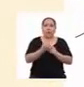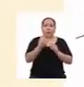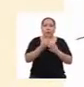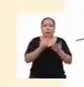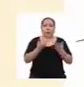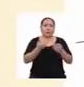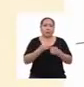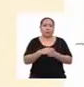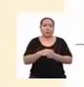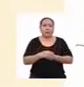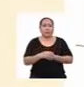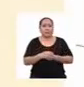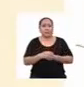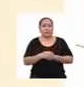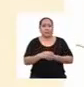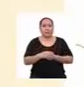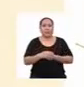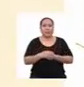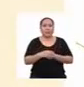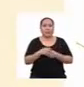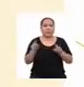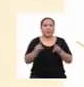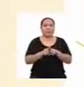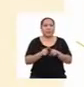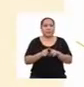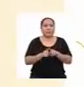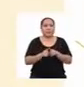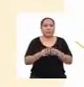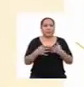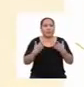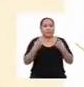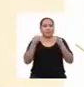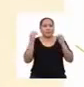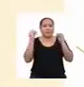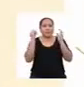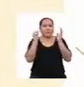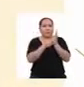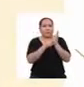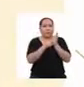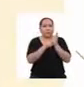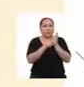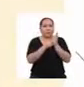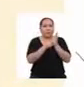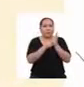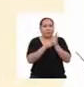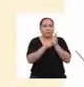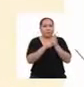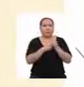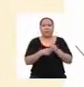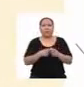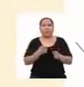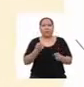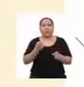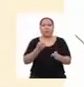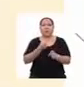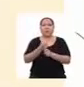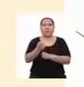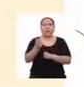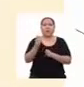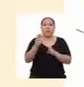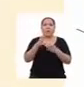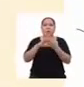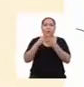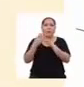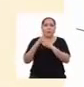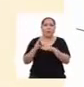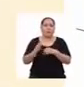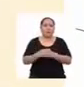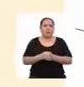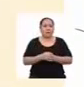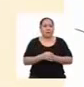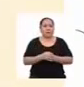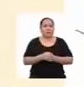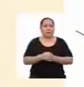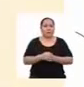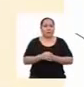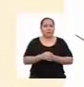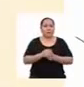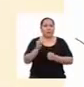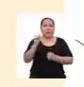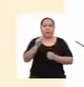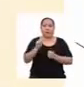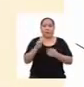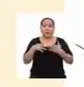embargo. Además, podemos colocar un punto luego de afectando a la población y podemos colocar